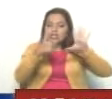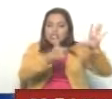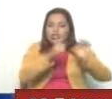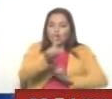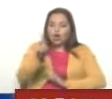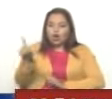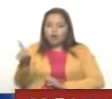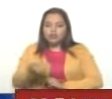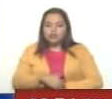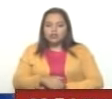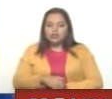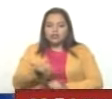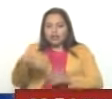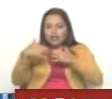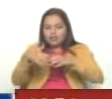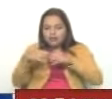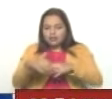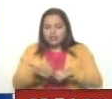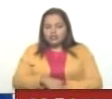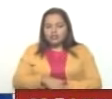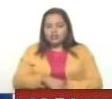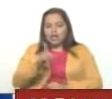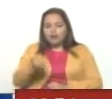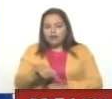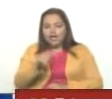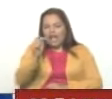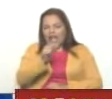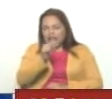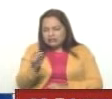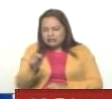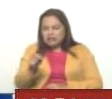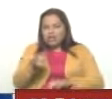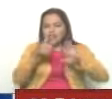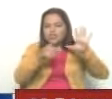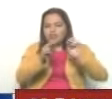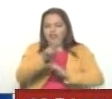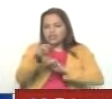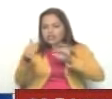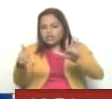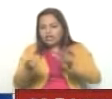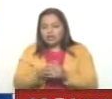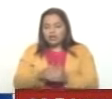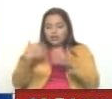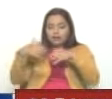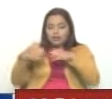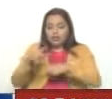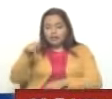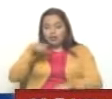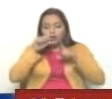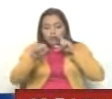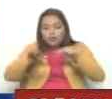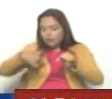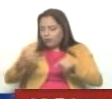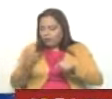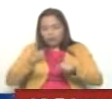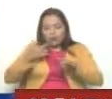611, a nivel empresarial el asterisco 626, también estamos en Twitter, de modo tal de que hay distintas maneras que nos puedes